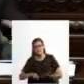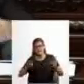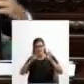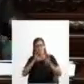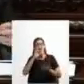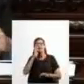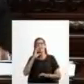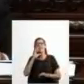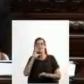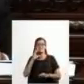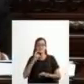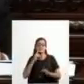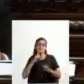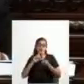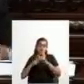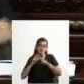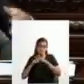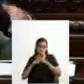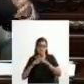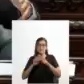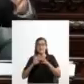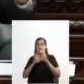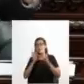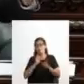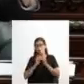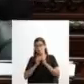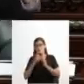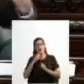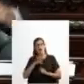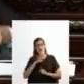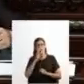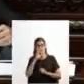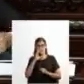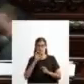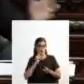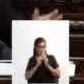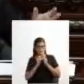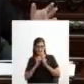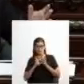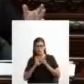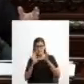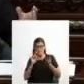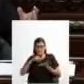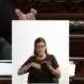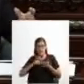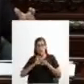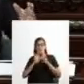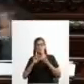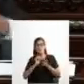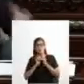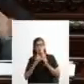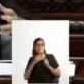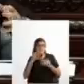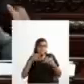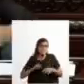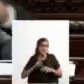TLC es lo que sea, pero resulta que tenemos un TLC con Chile que en realidad no